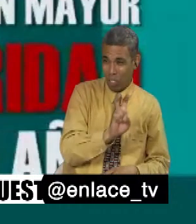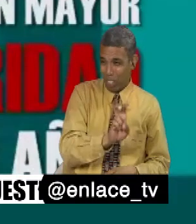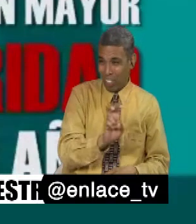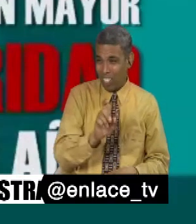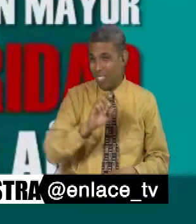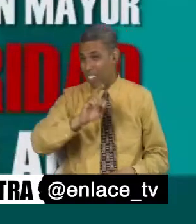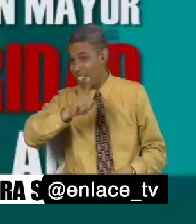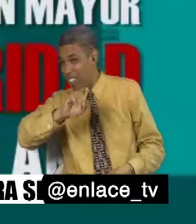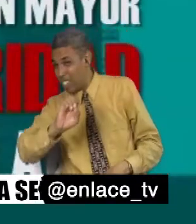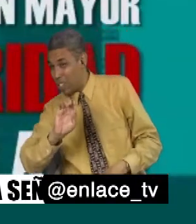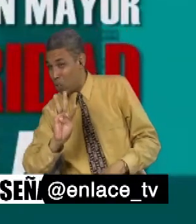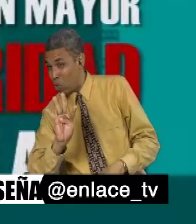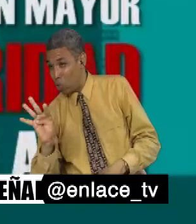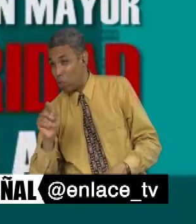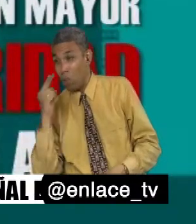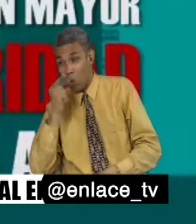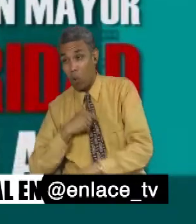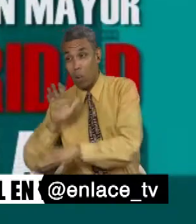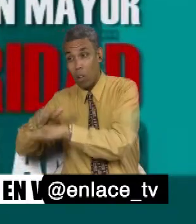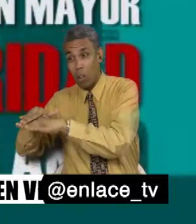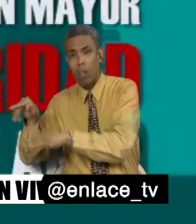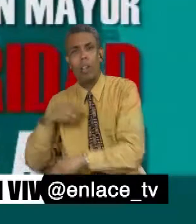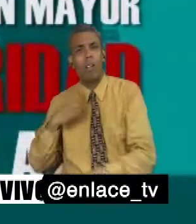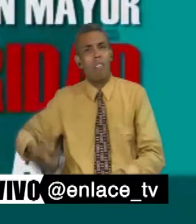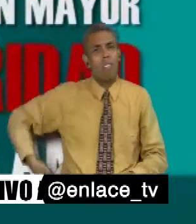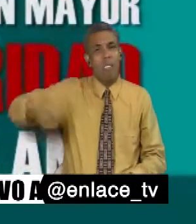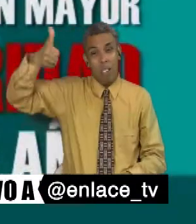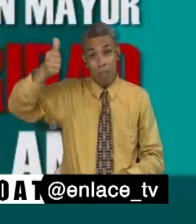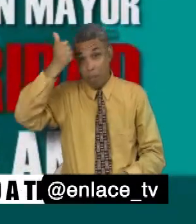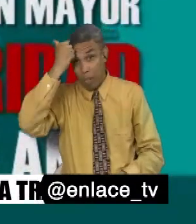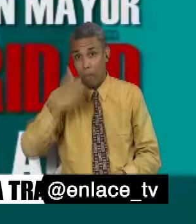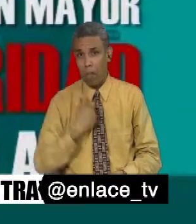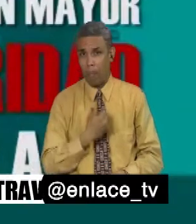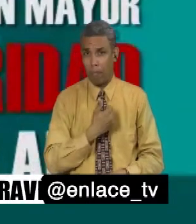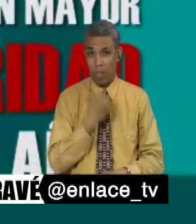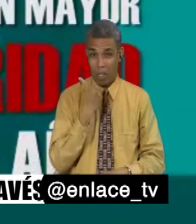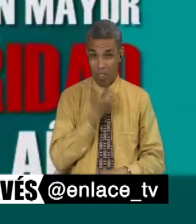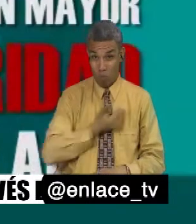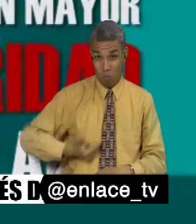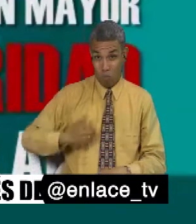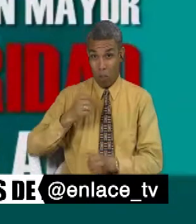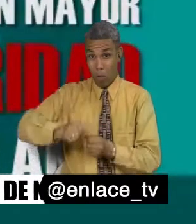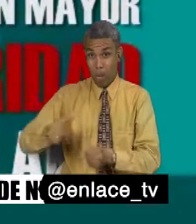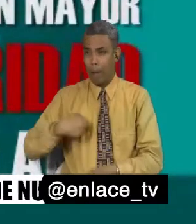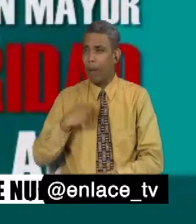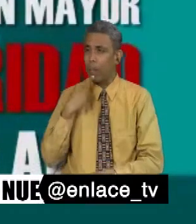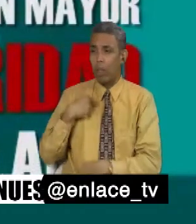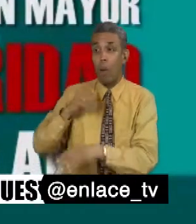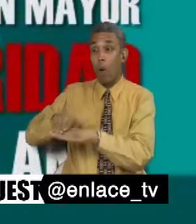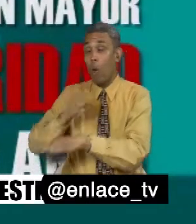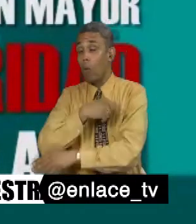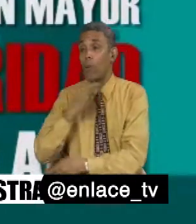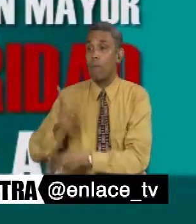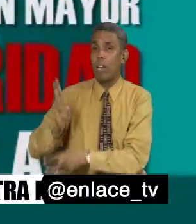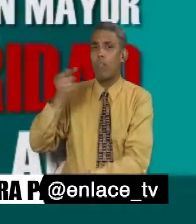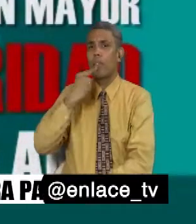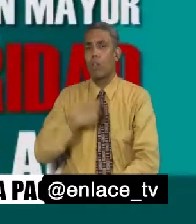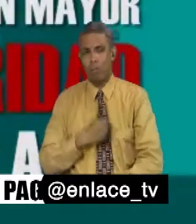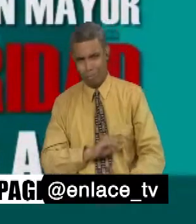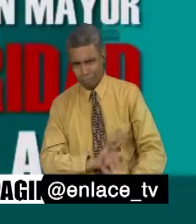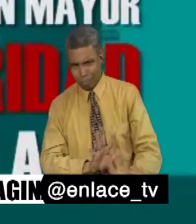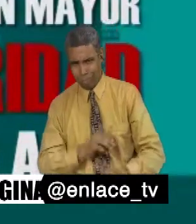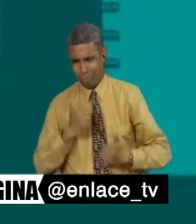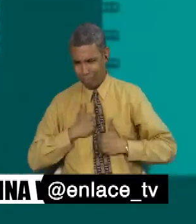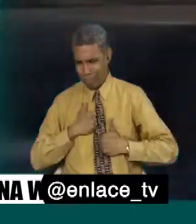24 de febrero afirmaba que no había riesgo alguno y que los tanques podrían continuar operando en las mismas condiciones o incluso con mayor severidad por 38